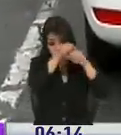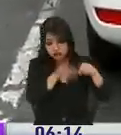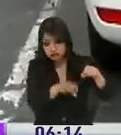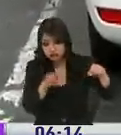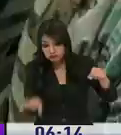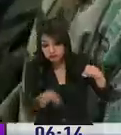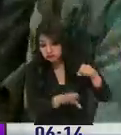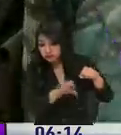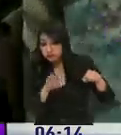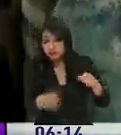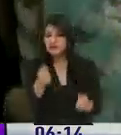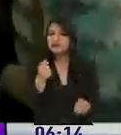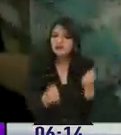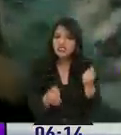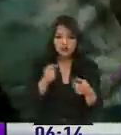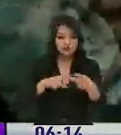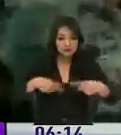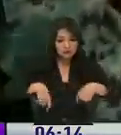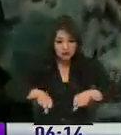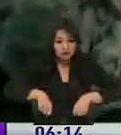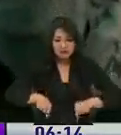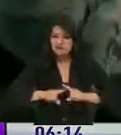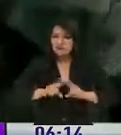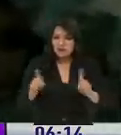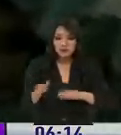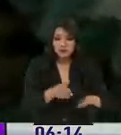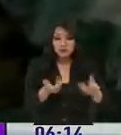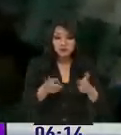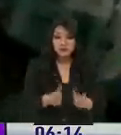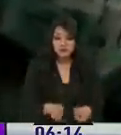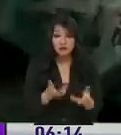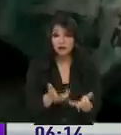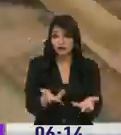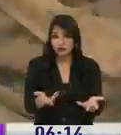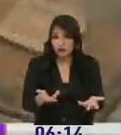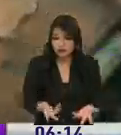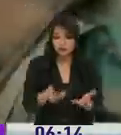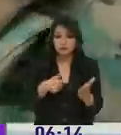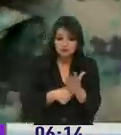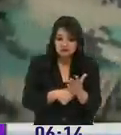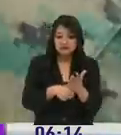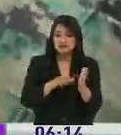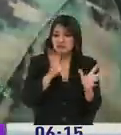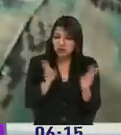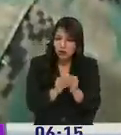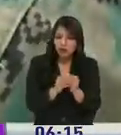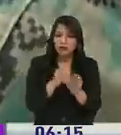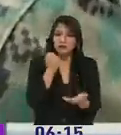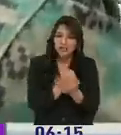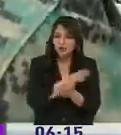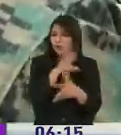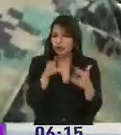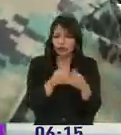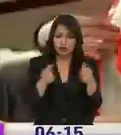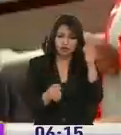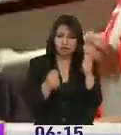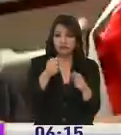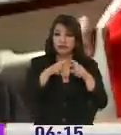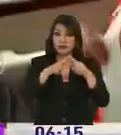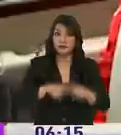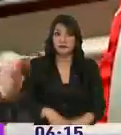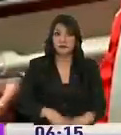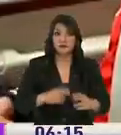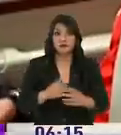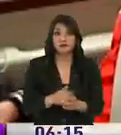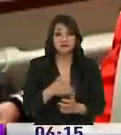en los vehículos y motocicletas. Además, verificaron las pertenencias y documentación de conductores y pasajeros. Bien, me parece muy